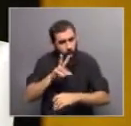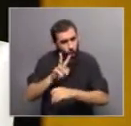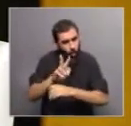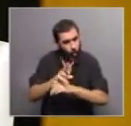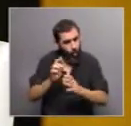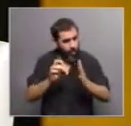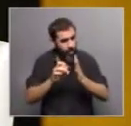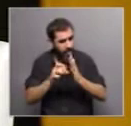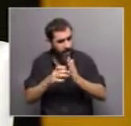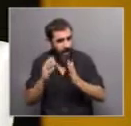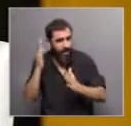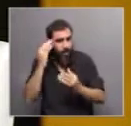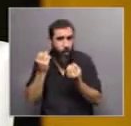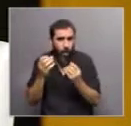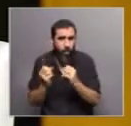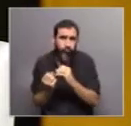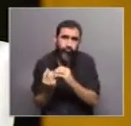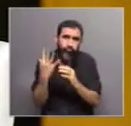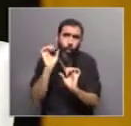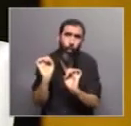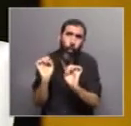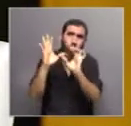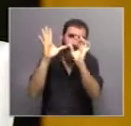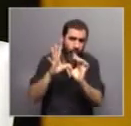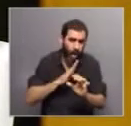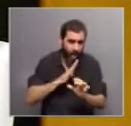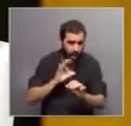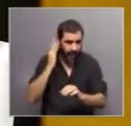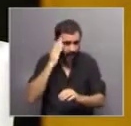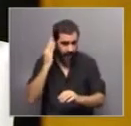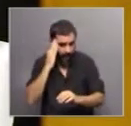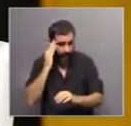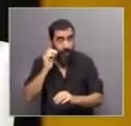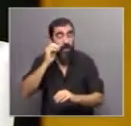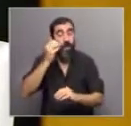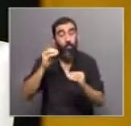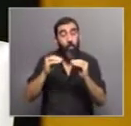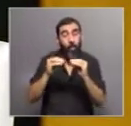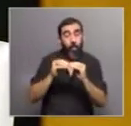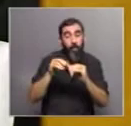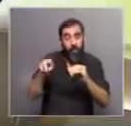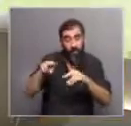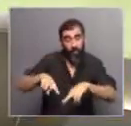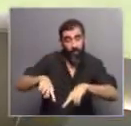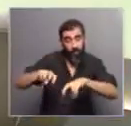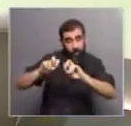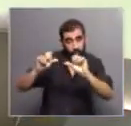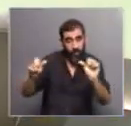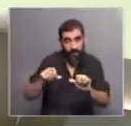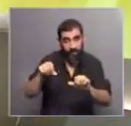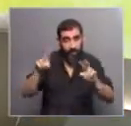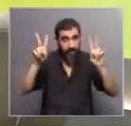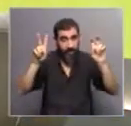calidad, sabemos cuánta contaminación, cuántas emisiones tienen y demás. Bueno, Alexandra Perrone estuvo trabajando en eso. Alexandra, bienvenida, ¿cómo estás?